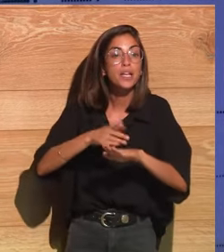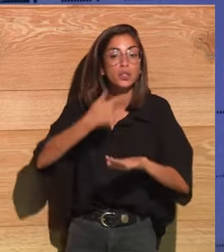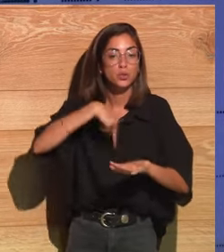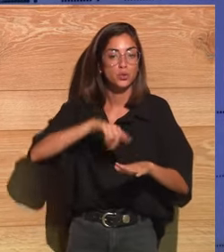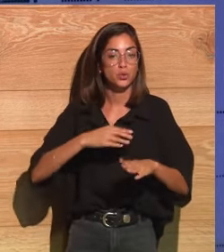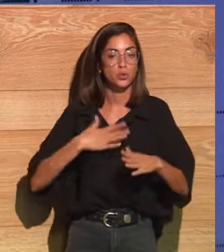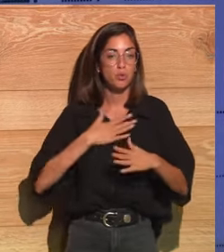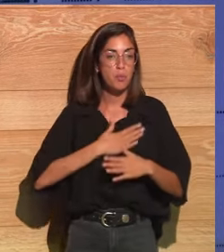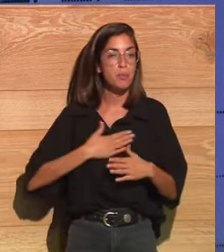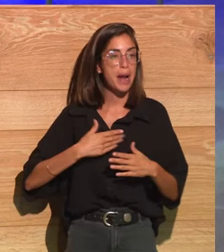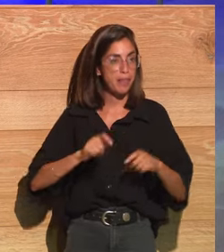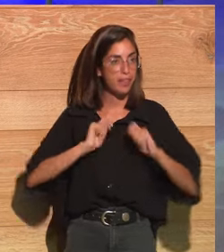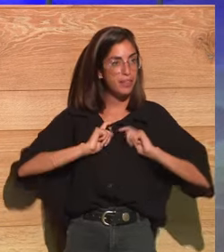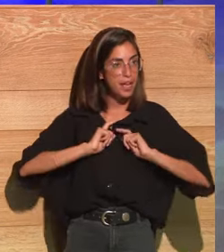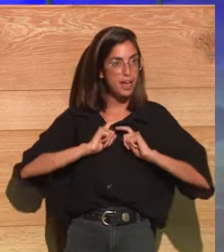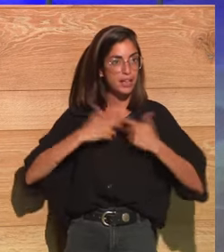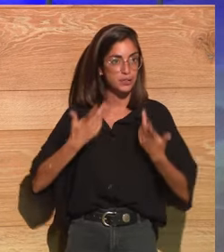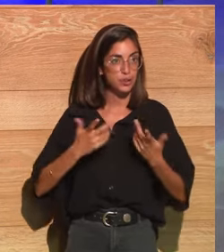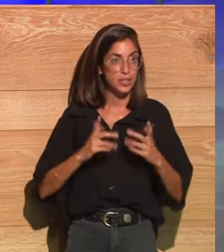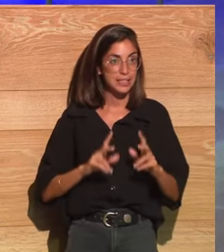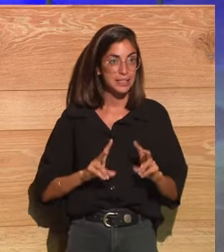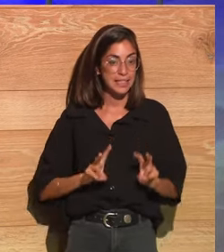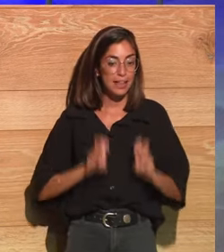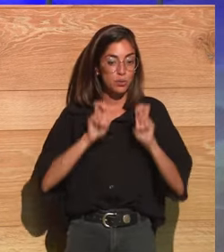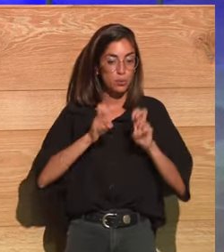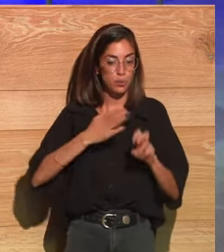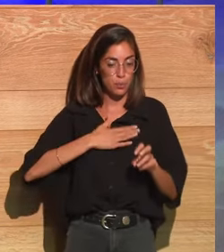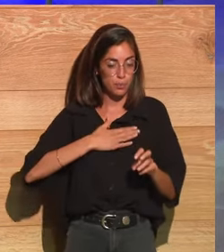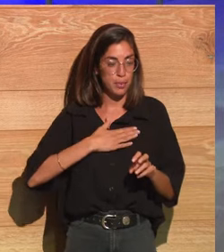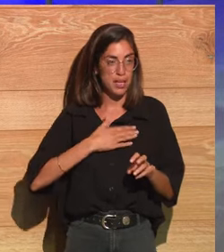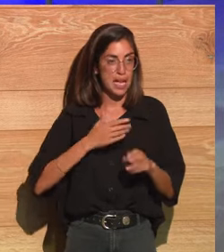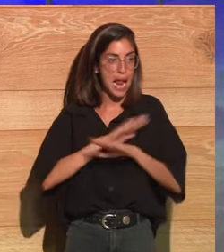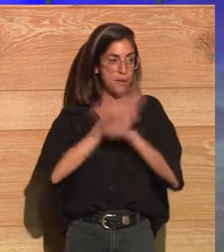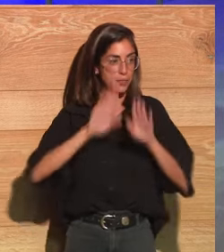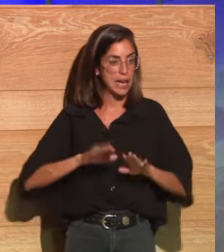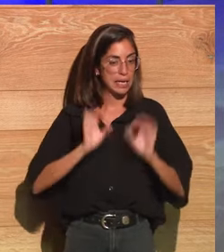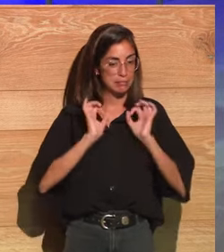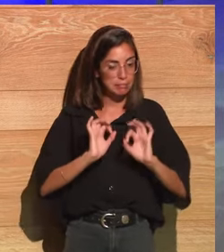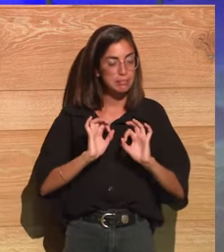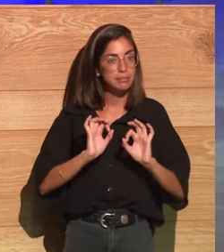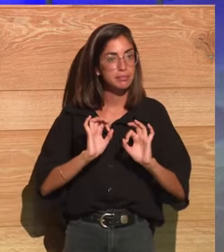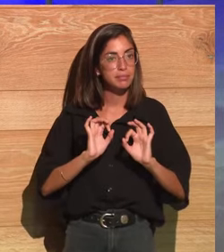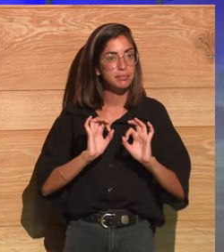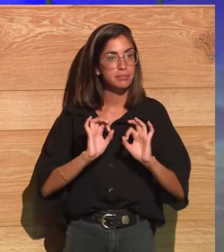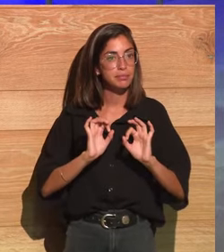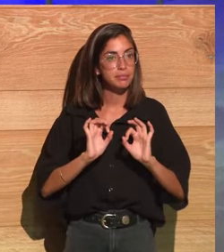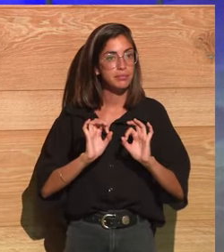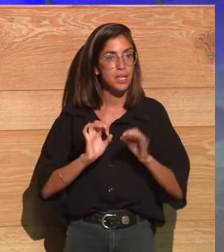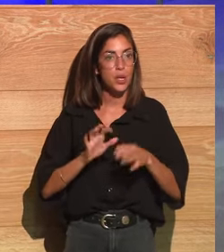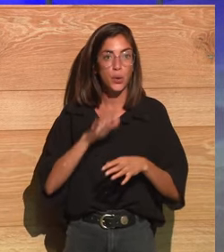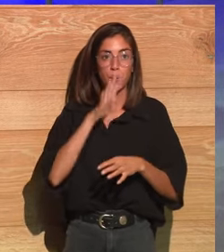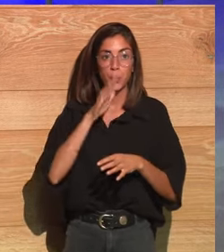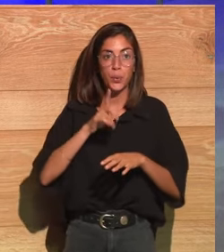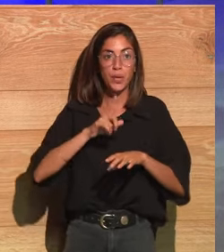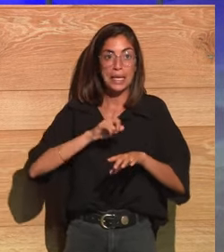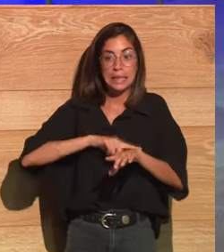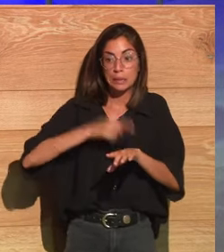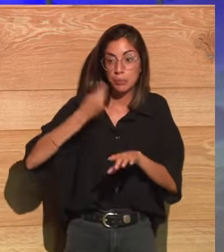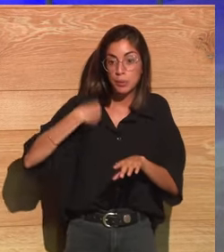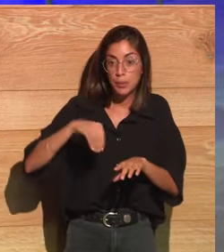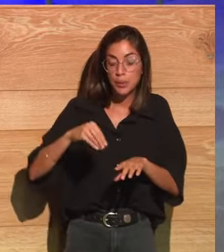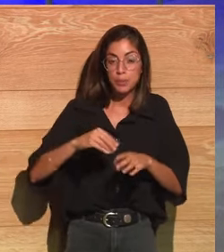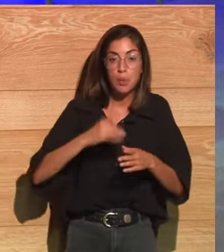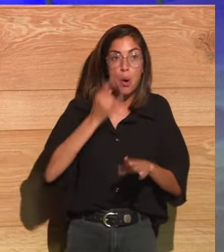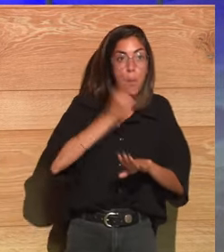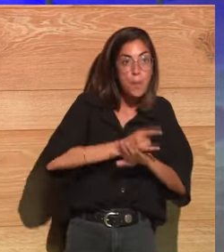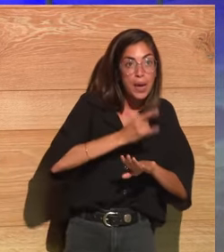Pues bien, mi introducción al final acabó siendo en mi cabeza esto, que de la misma manera que el bacon es al